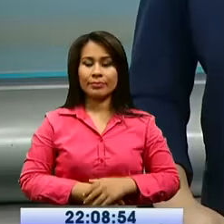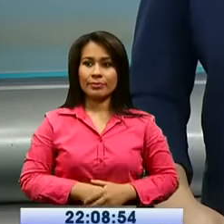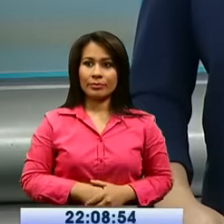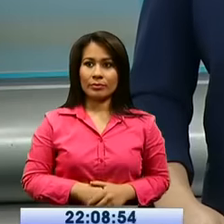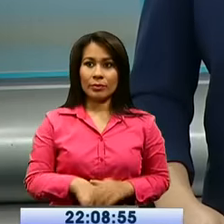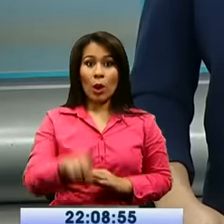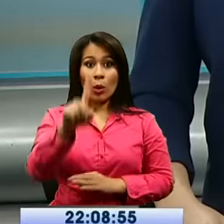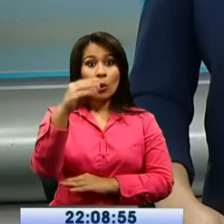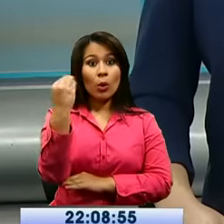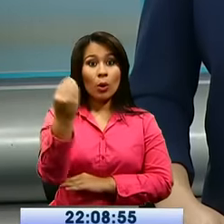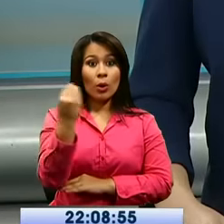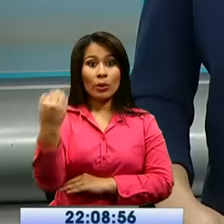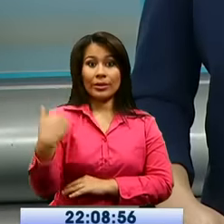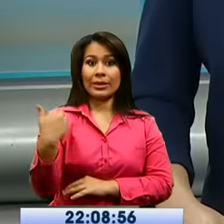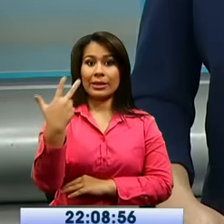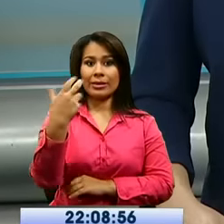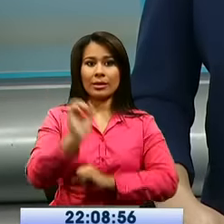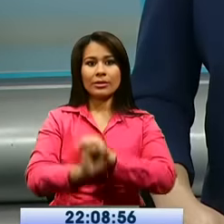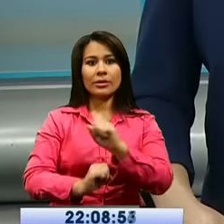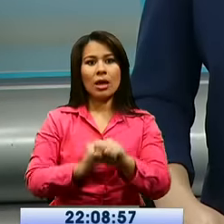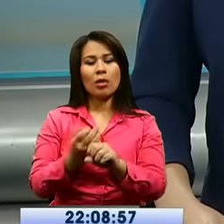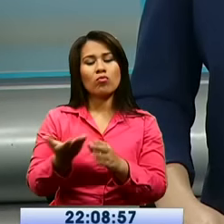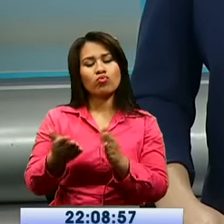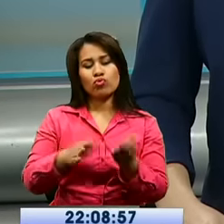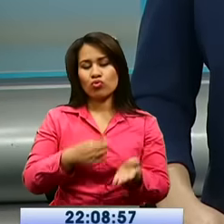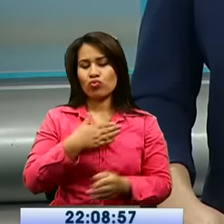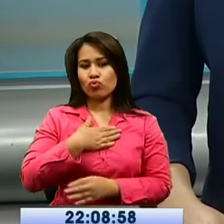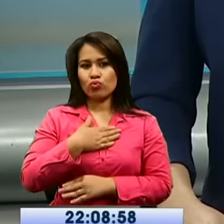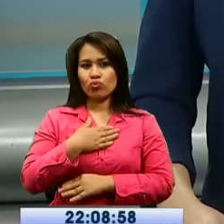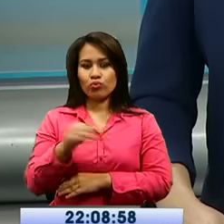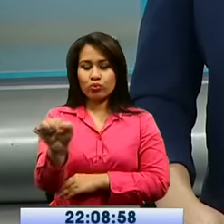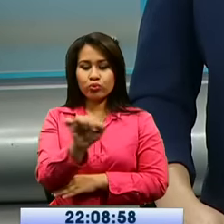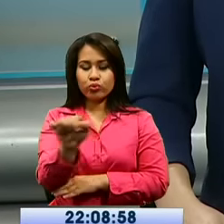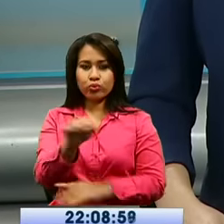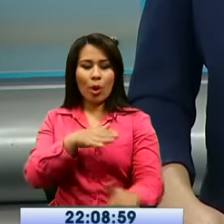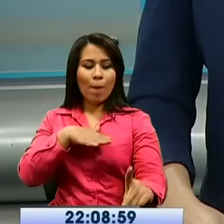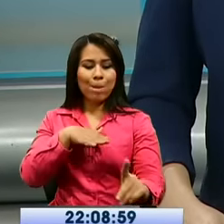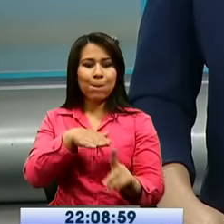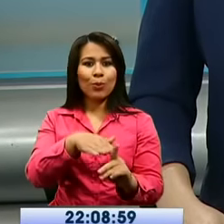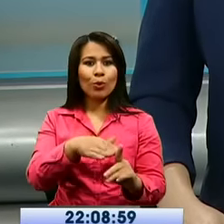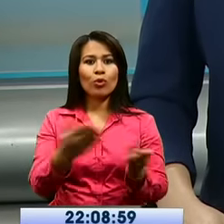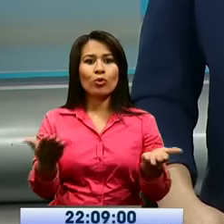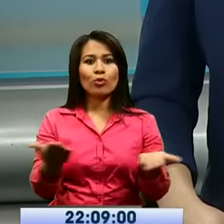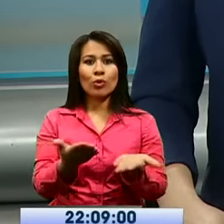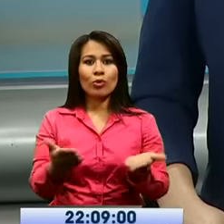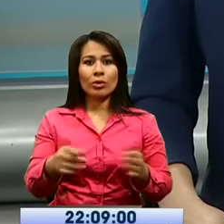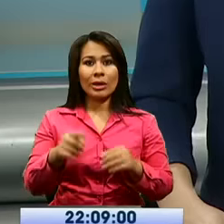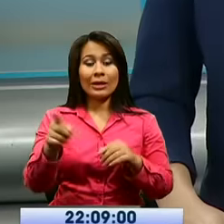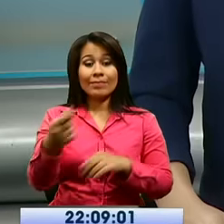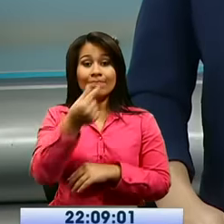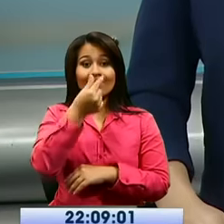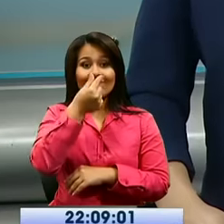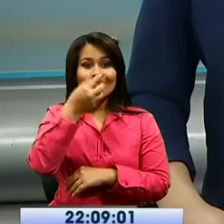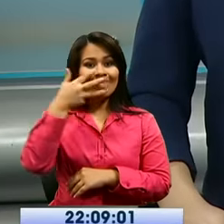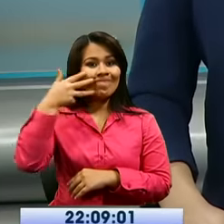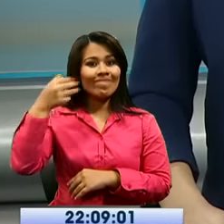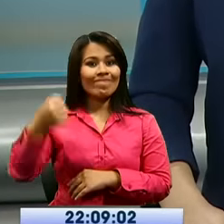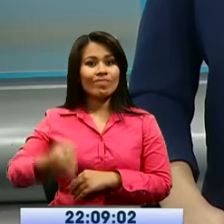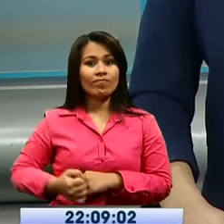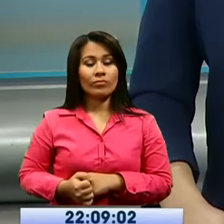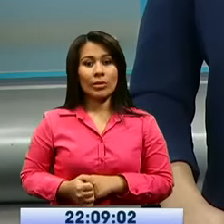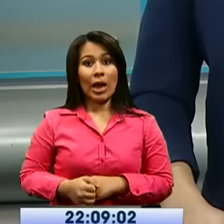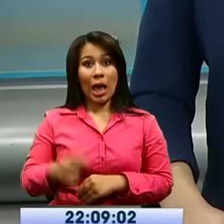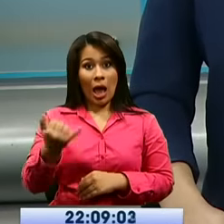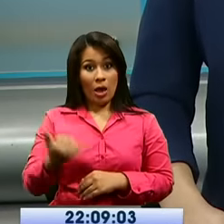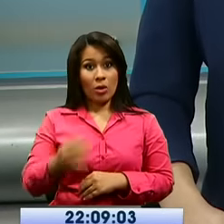Un adolescente de 13 años murió tras ser atropellado por un vehículo en una céntrica avenida de Santo Domingo. La policía investiga